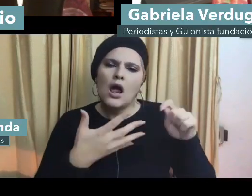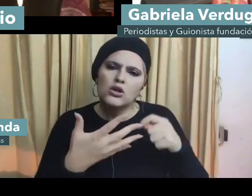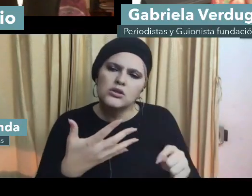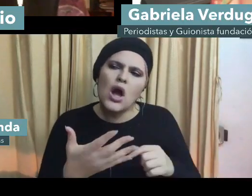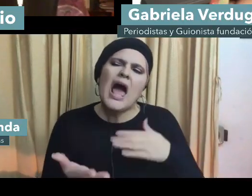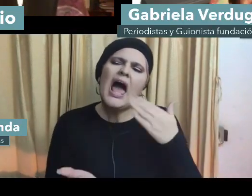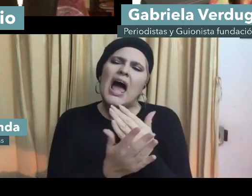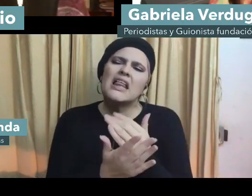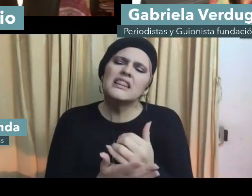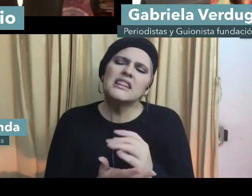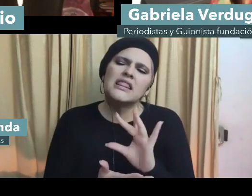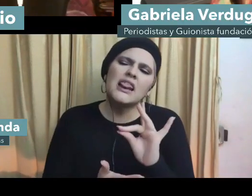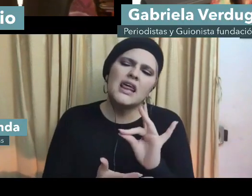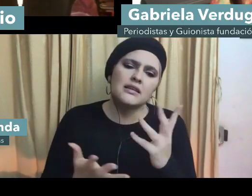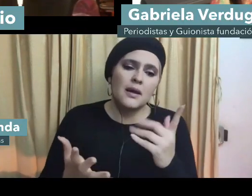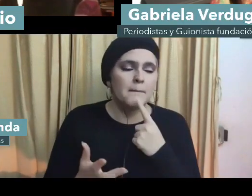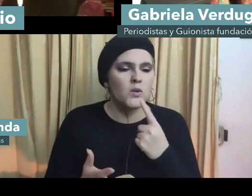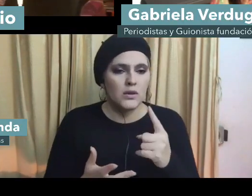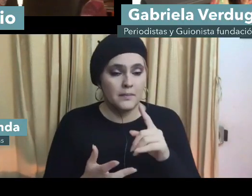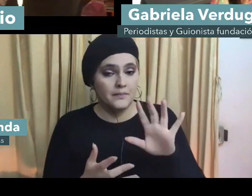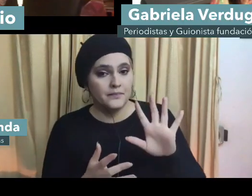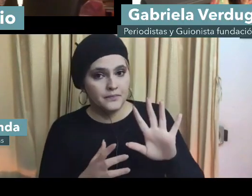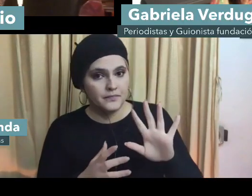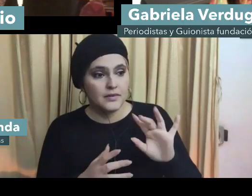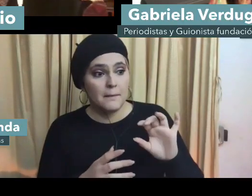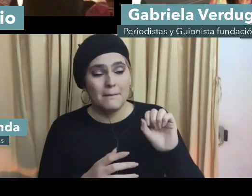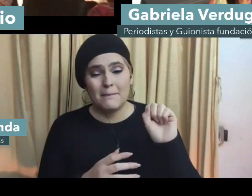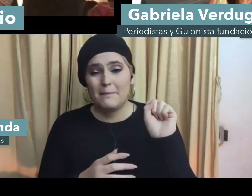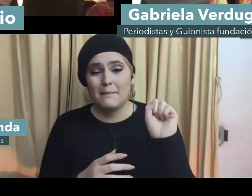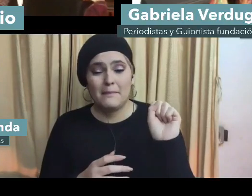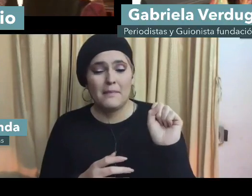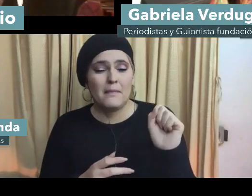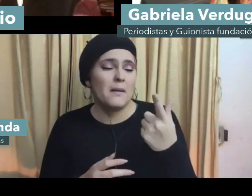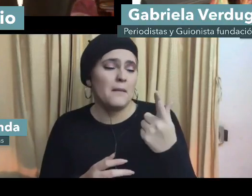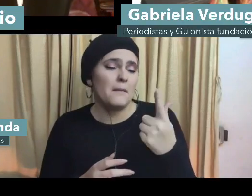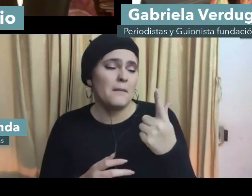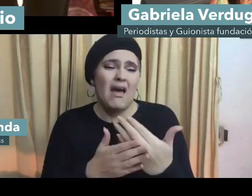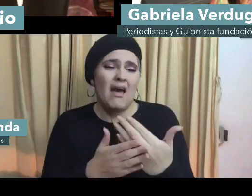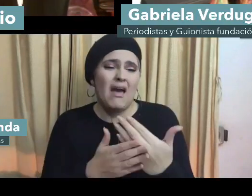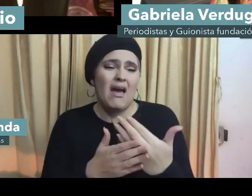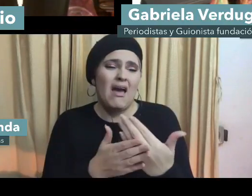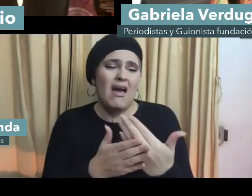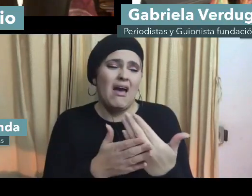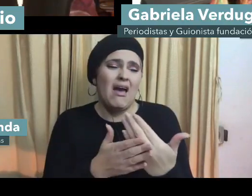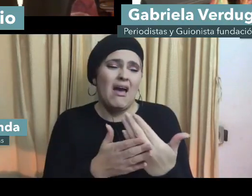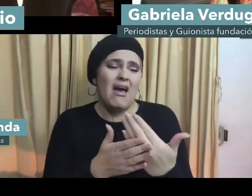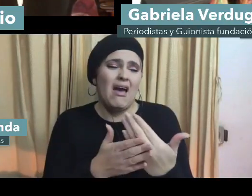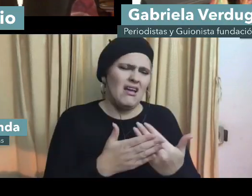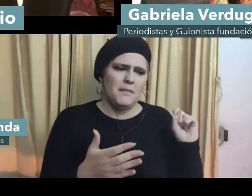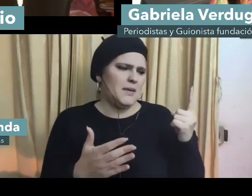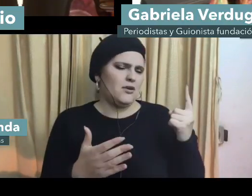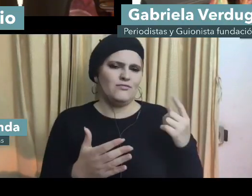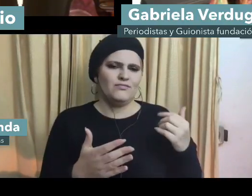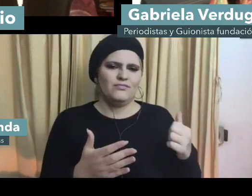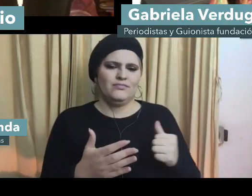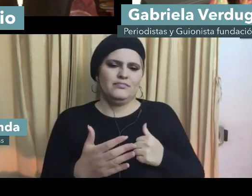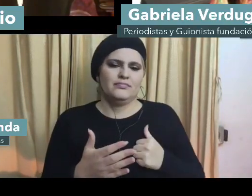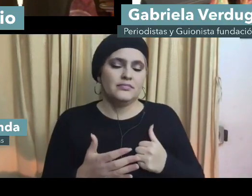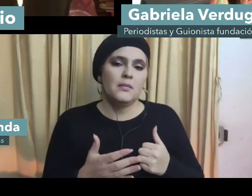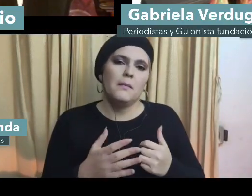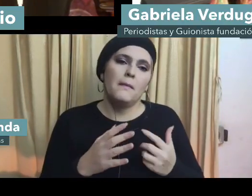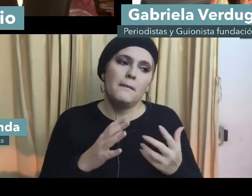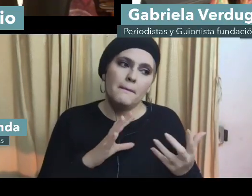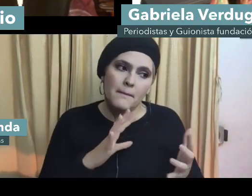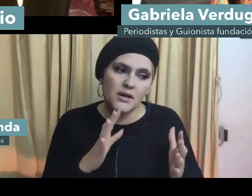La edad más apropiada es lo más precoz posible, ¿ya? Sin embargo, los niños muy